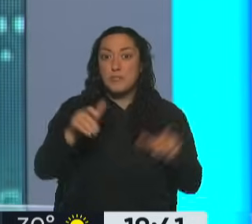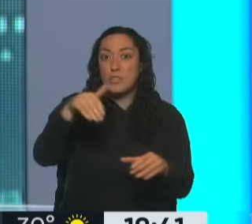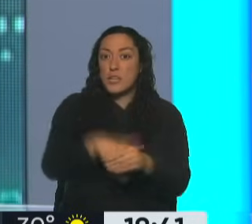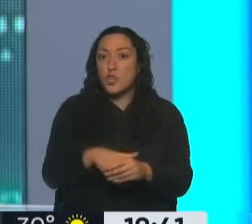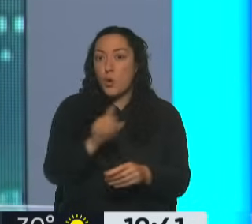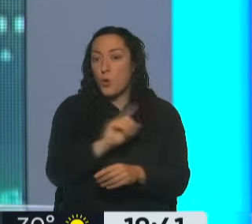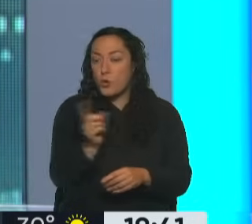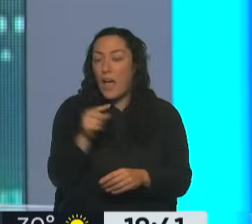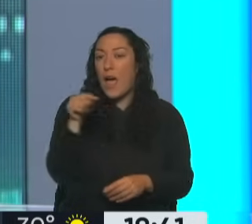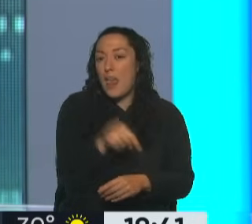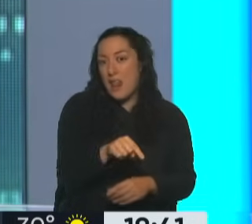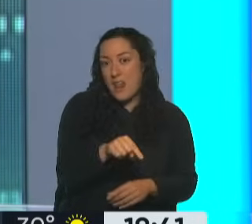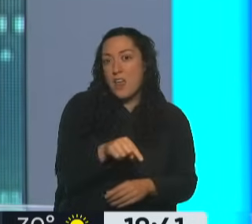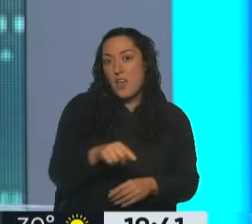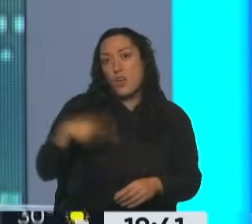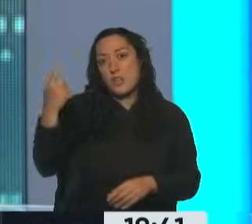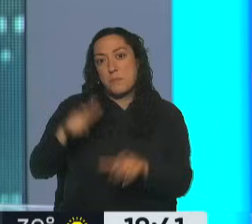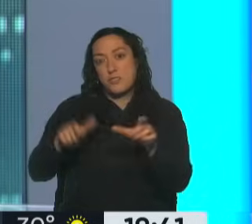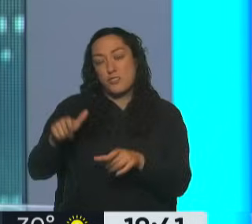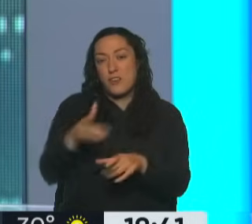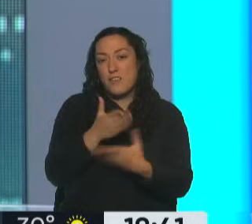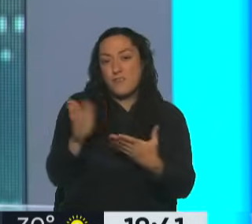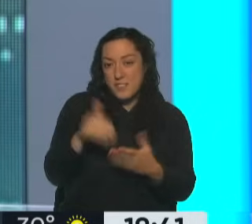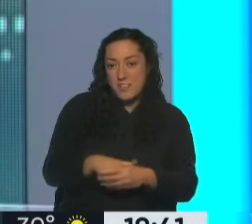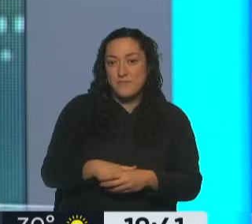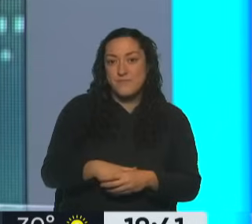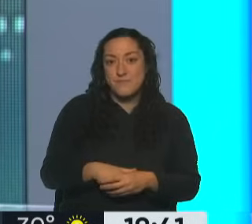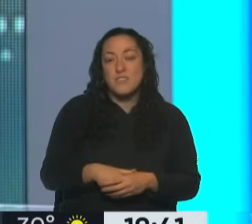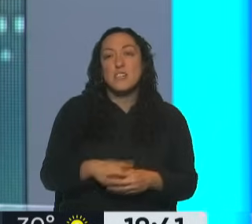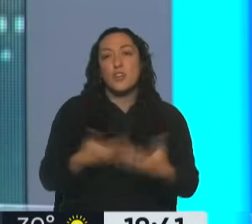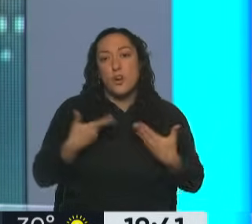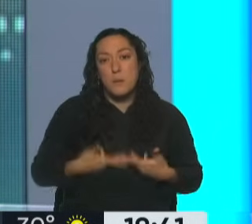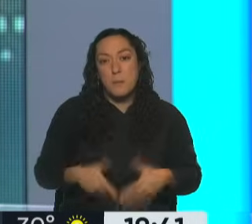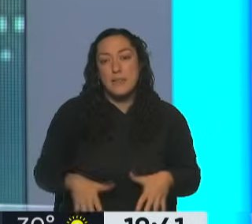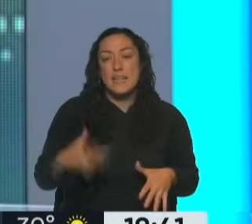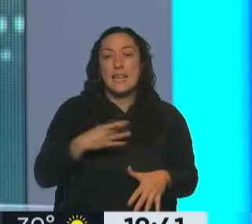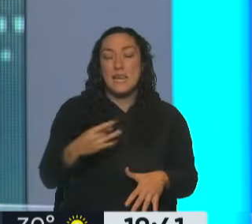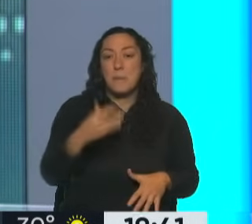votaron por él, cosa que generalmente el que es elegido presidente